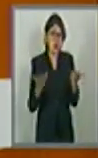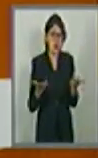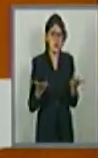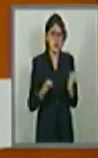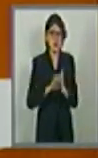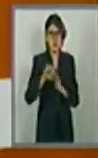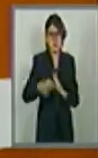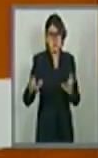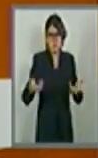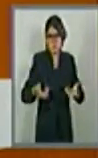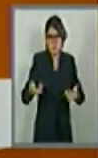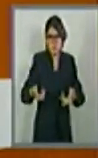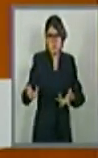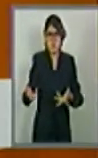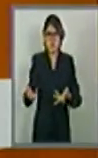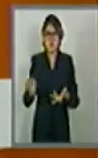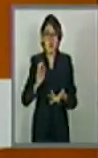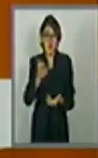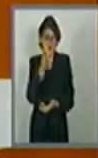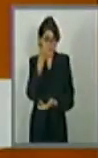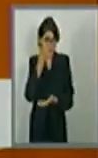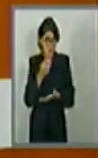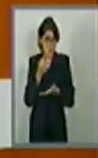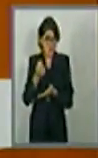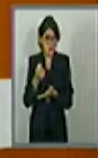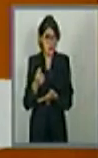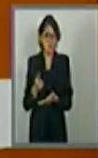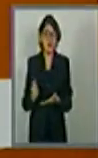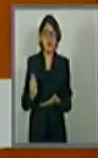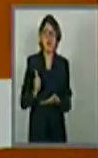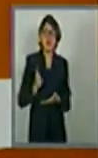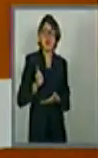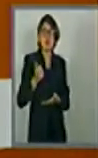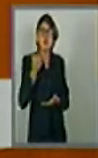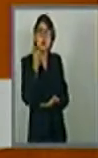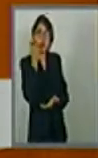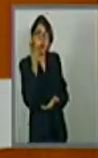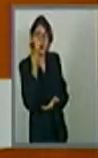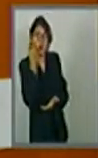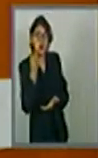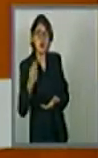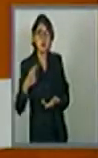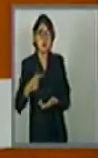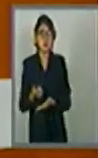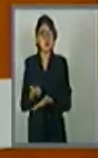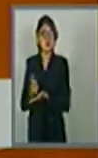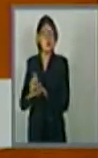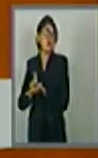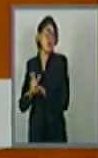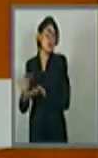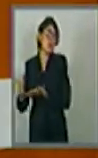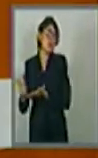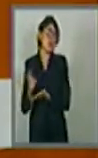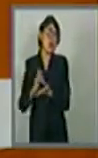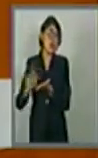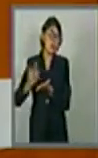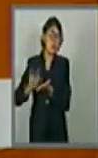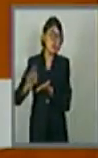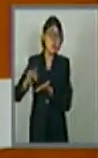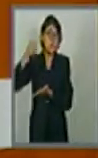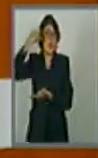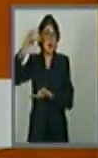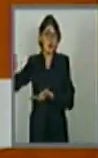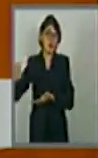acciones en donde se utiliza el recurso público para comprar o condicionar el voto o se utilizan los programas sociales